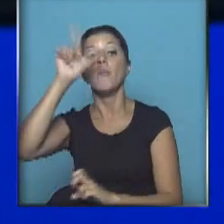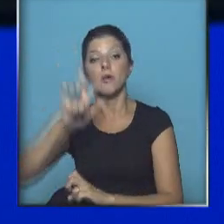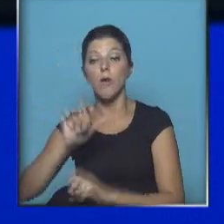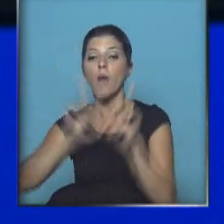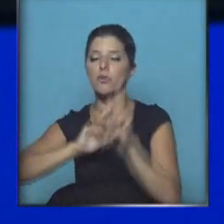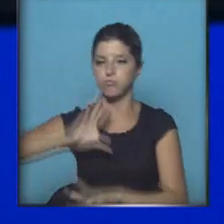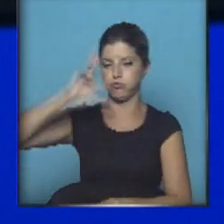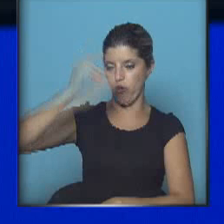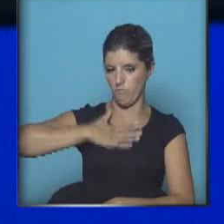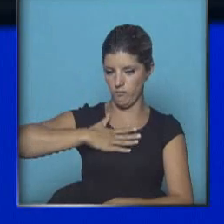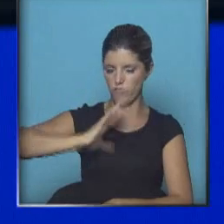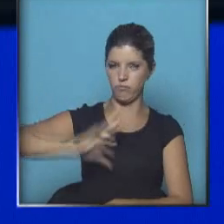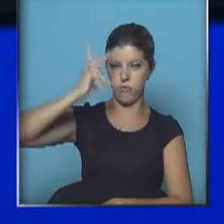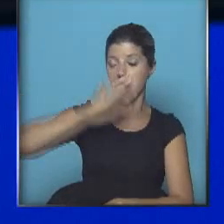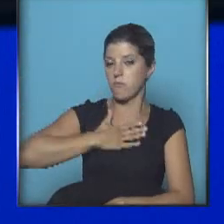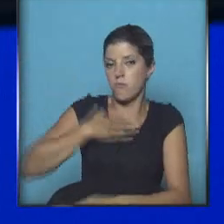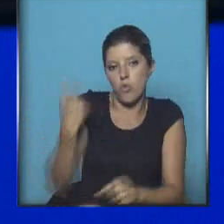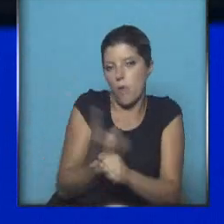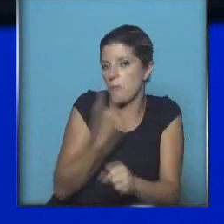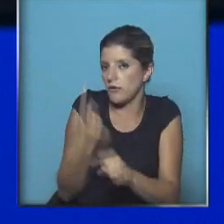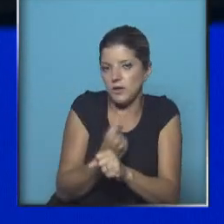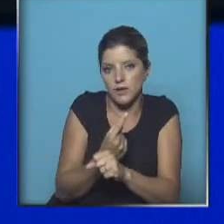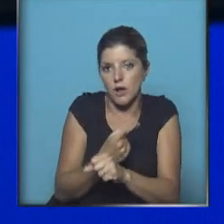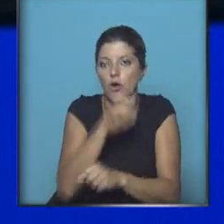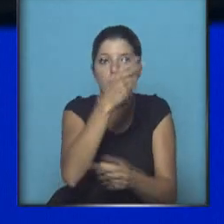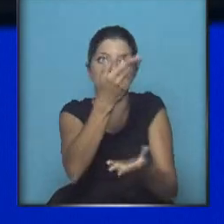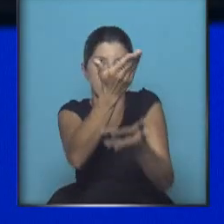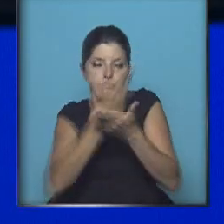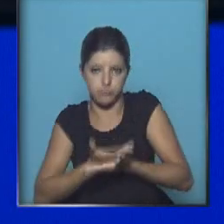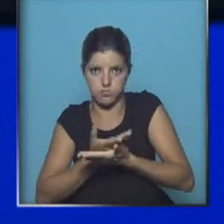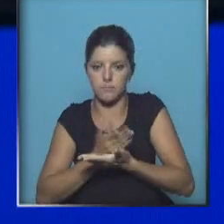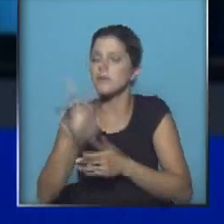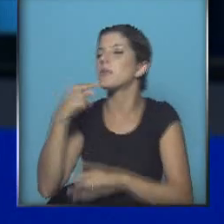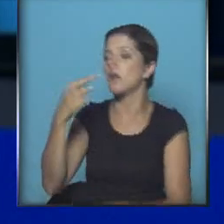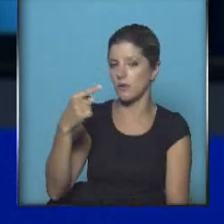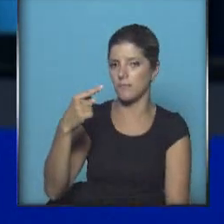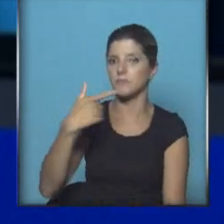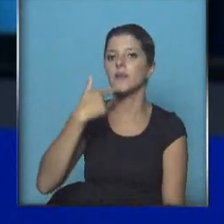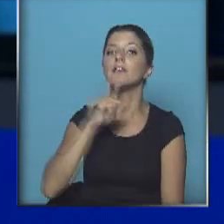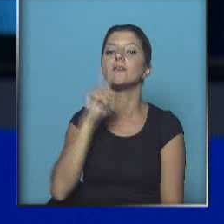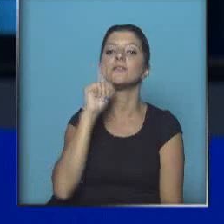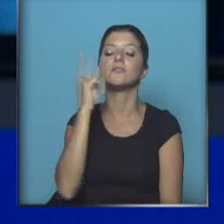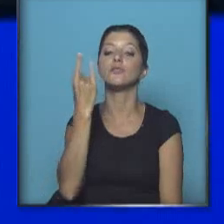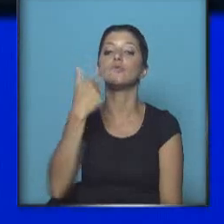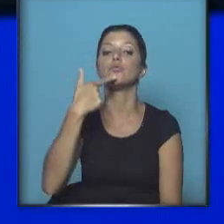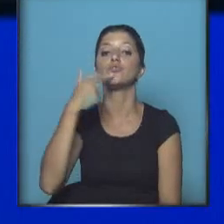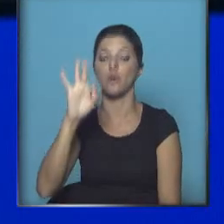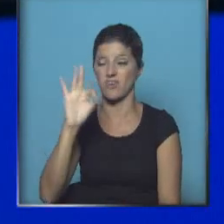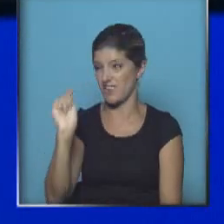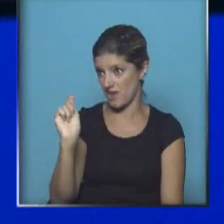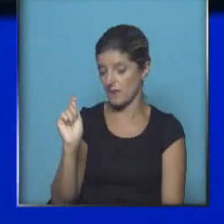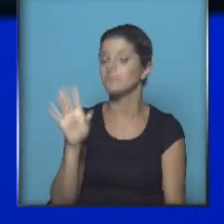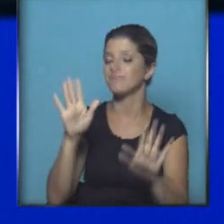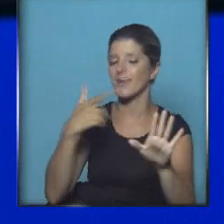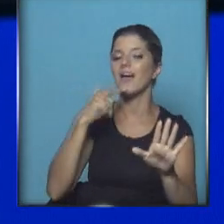enojaba conmigo, dice, porque yo no podía poner todo lo que él me traía. Contémosle a la gente quién es Stiuso. Porque había que judicializarlo. Stiuso era el director